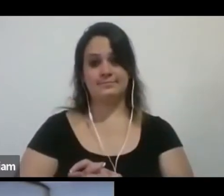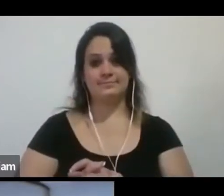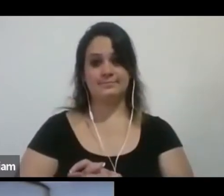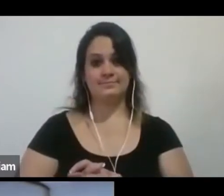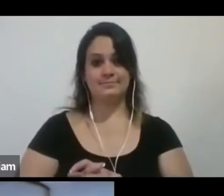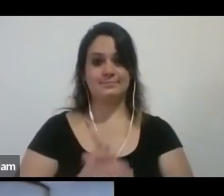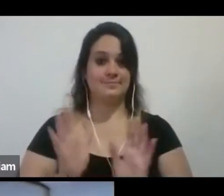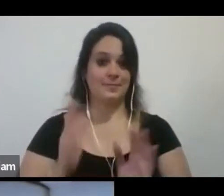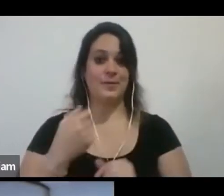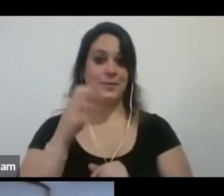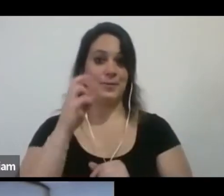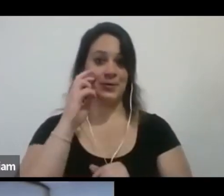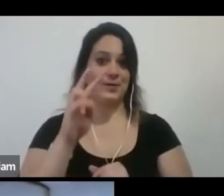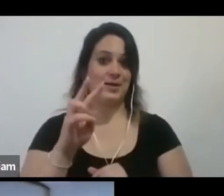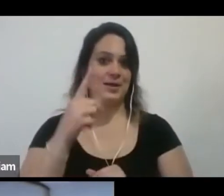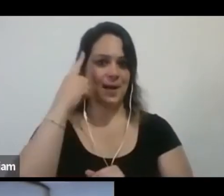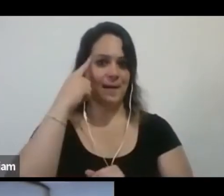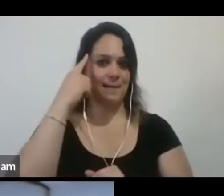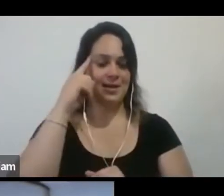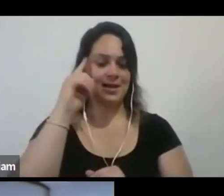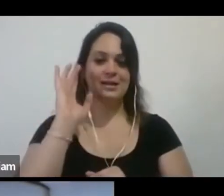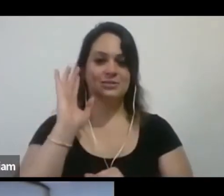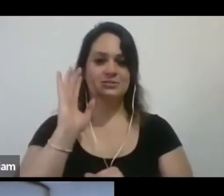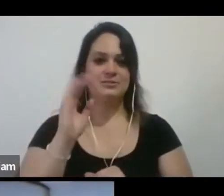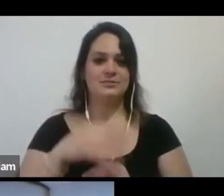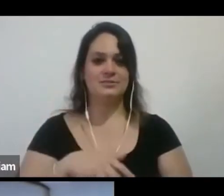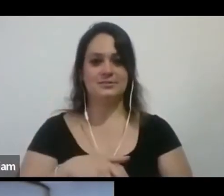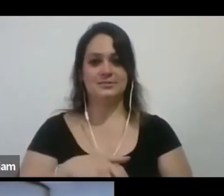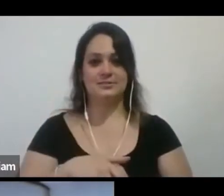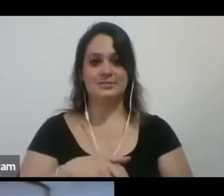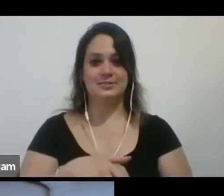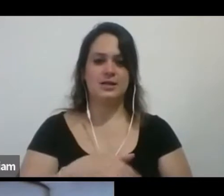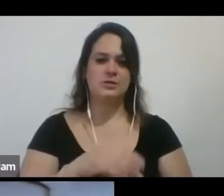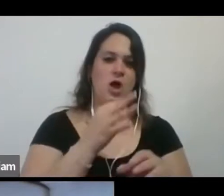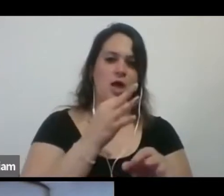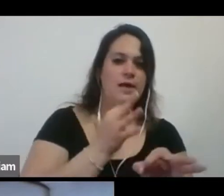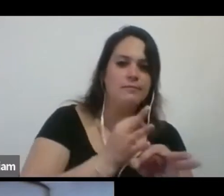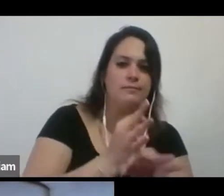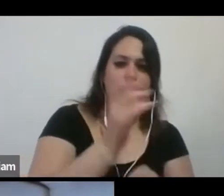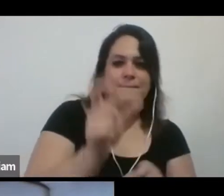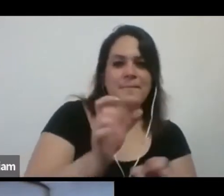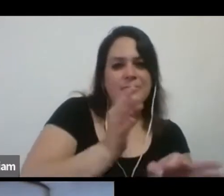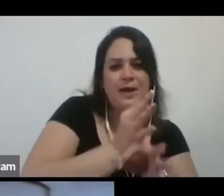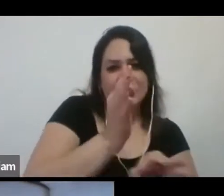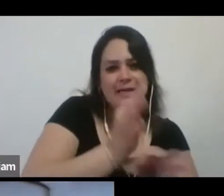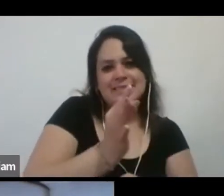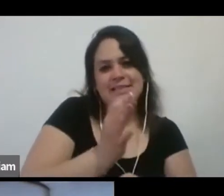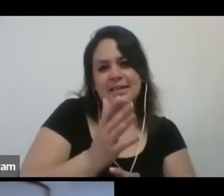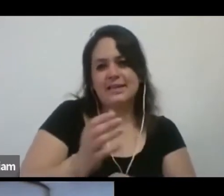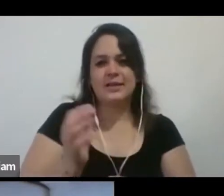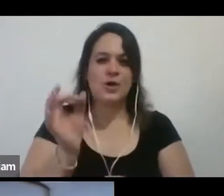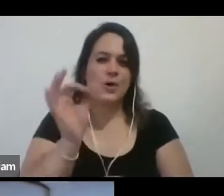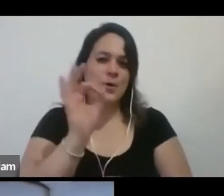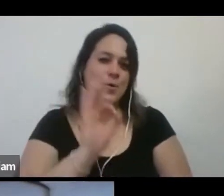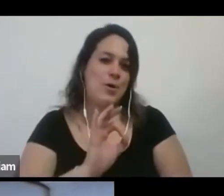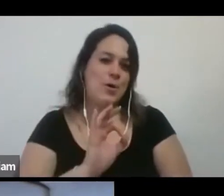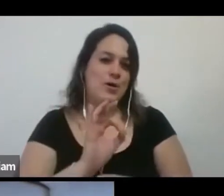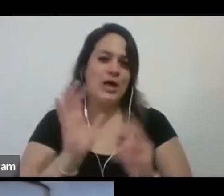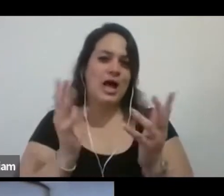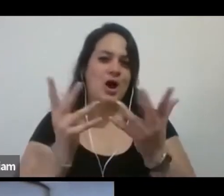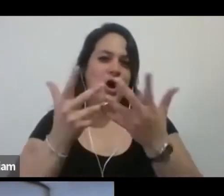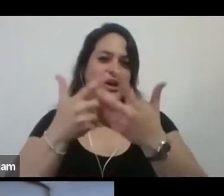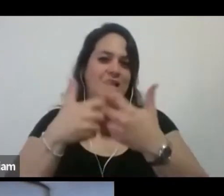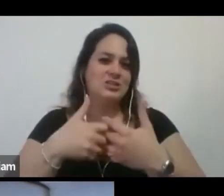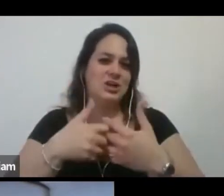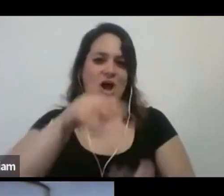Yo, por lo que vi, pienso que son todas o educadoras o que tienen que tener alguna vinculación con el